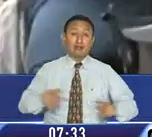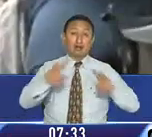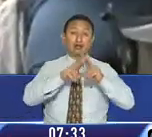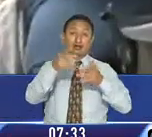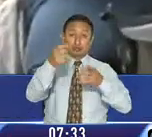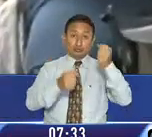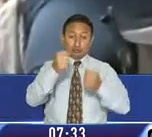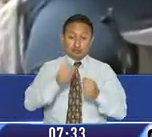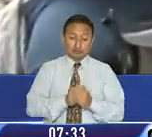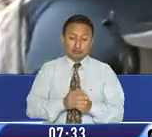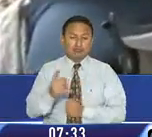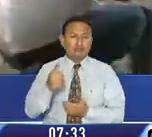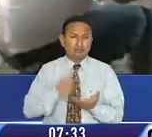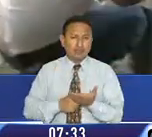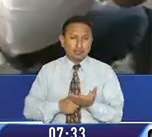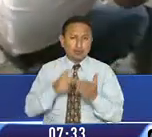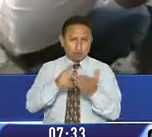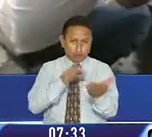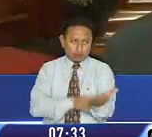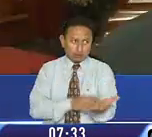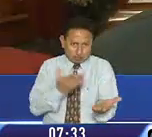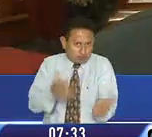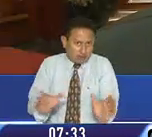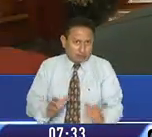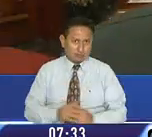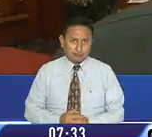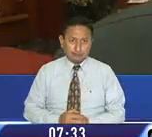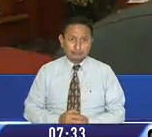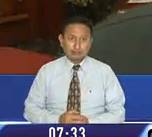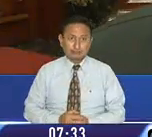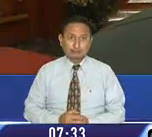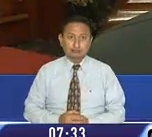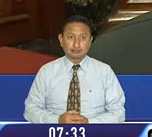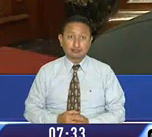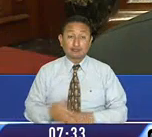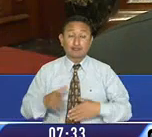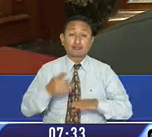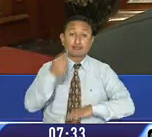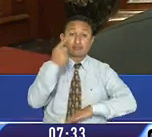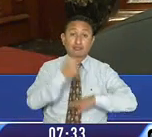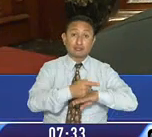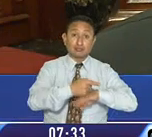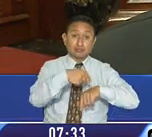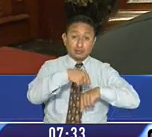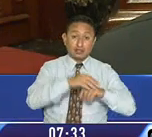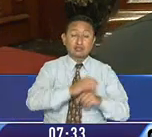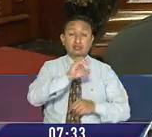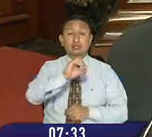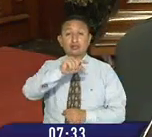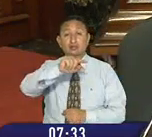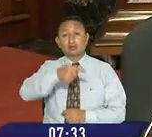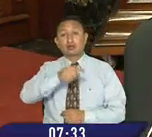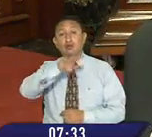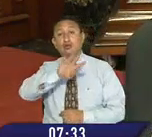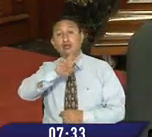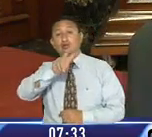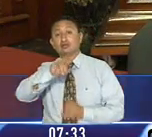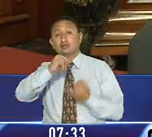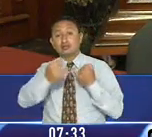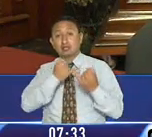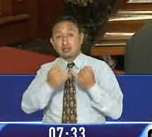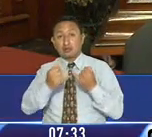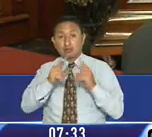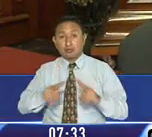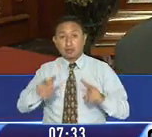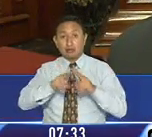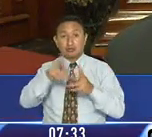el análisis del proyecto está más que ejecutado. El decreto que fija los 0,42 centavos del precio de leche